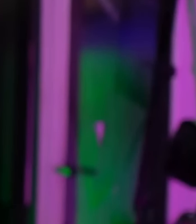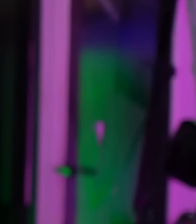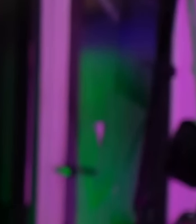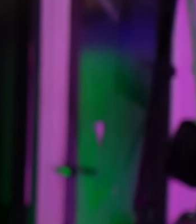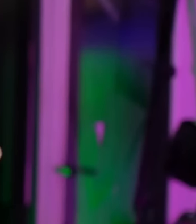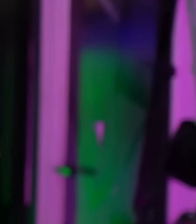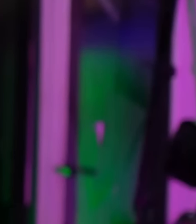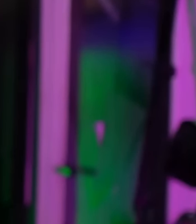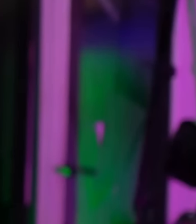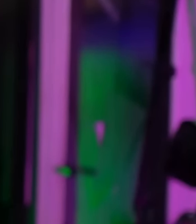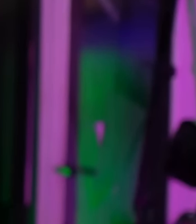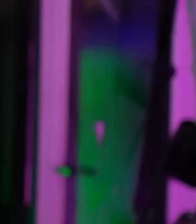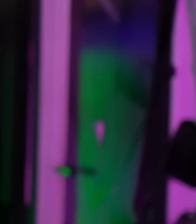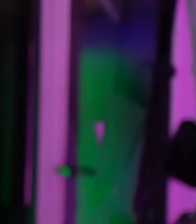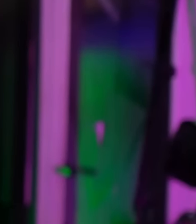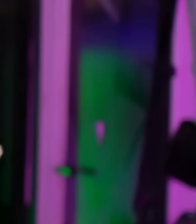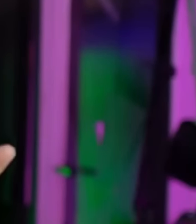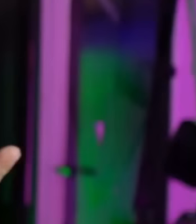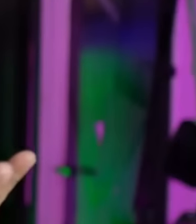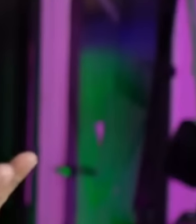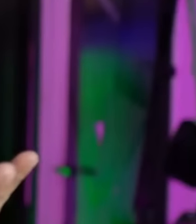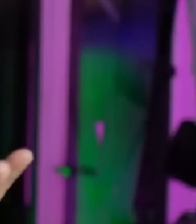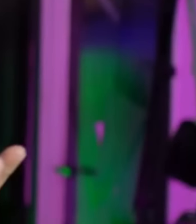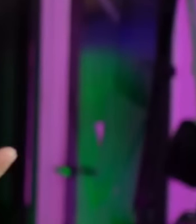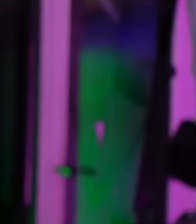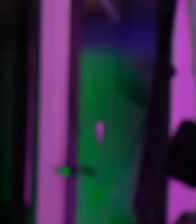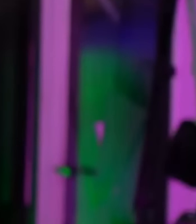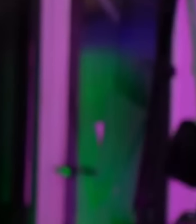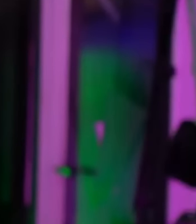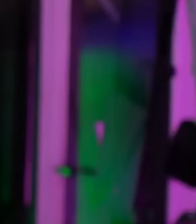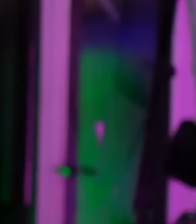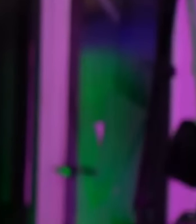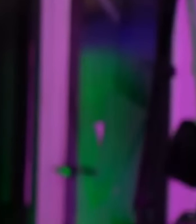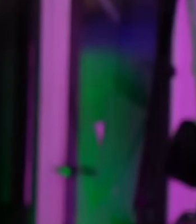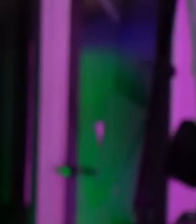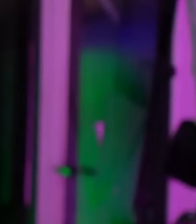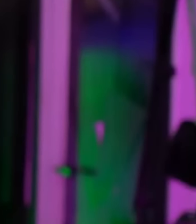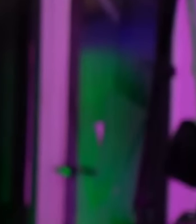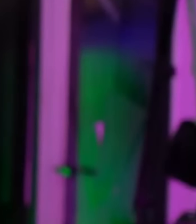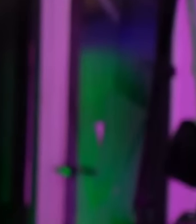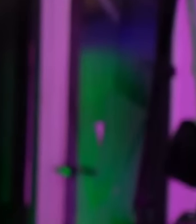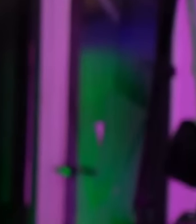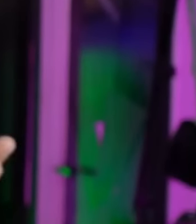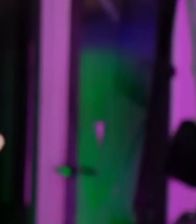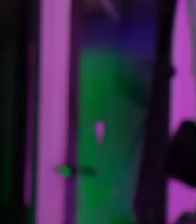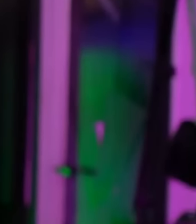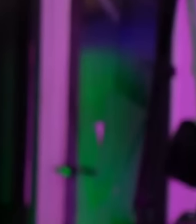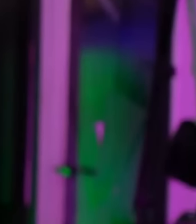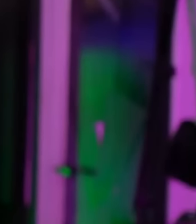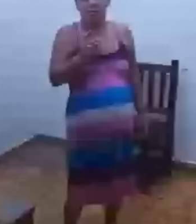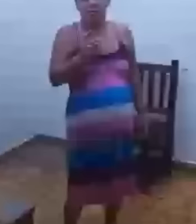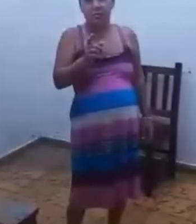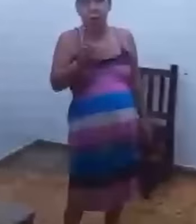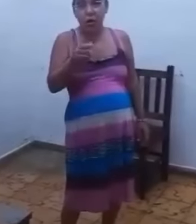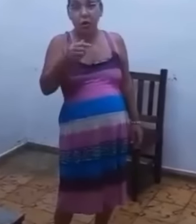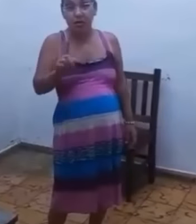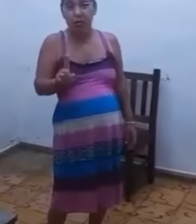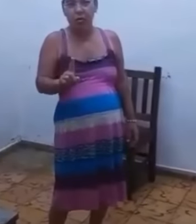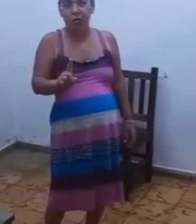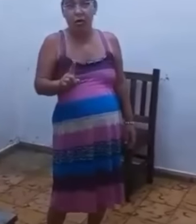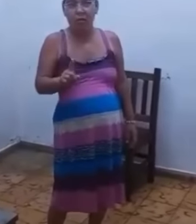en que vive, y del desentendimiento del gobierno con ella. Pues no entendí la palabra. Entonces aquí no sé leer. Estudié en Cuba. ¿Cómo lo digo? Yo quiero